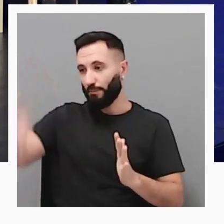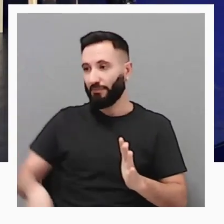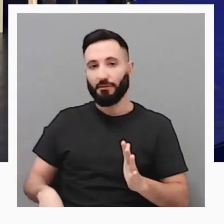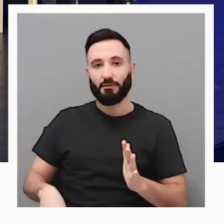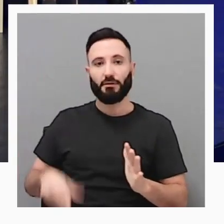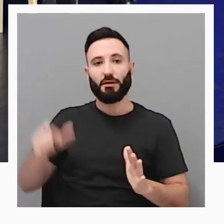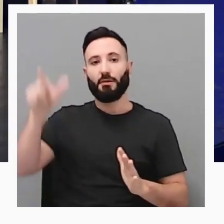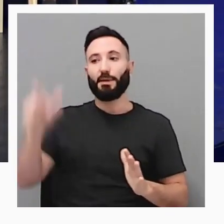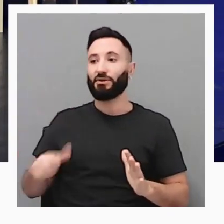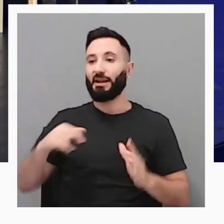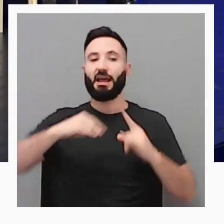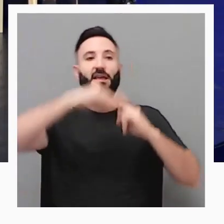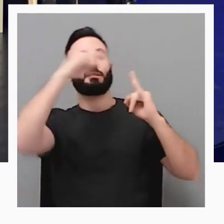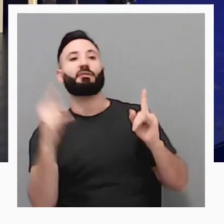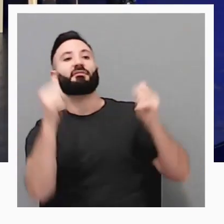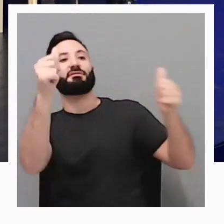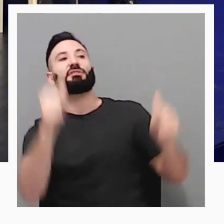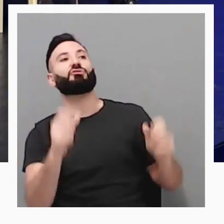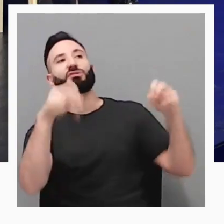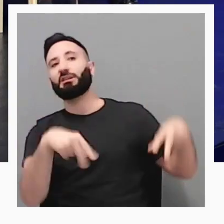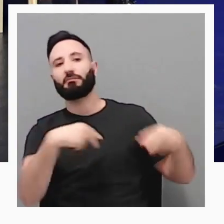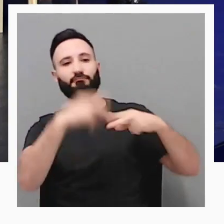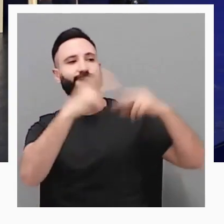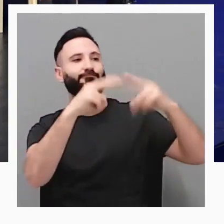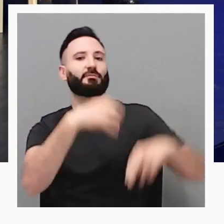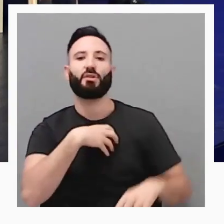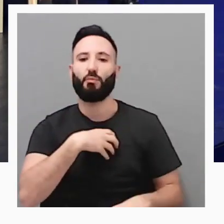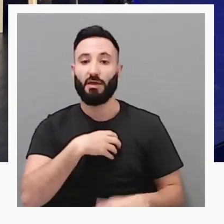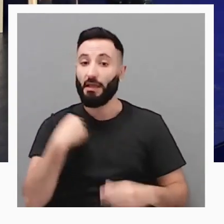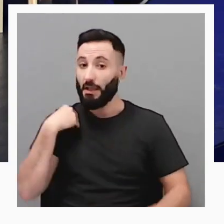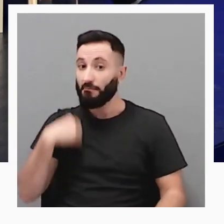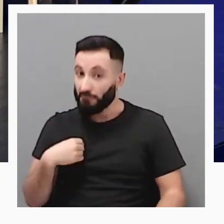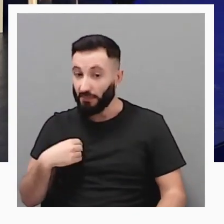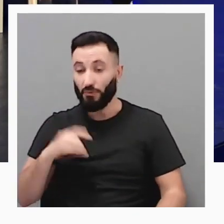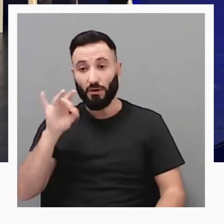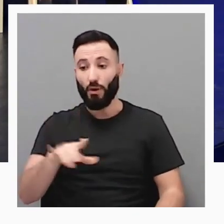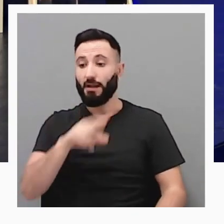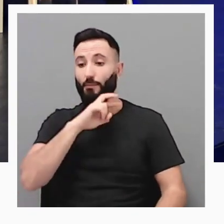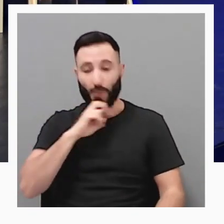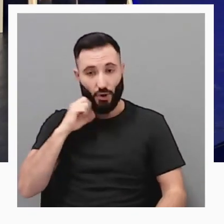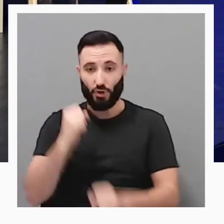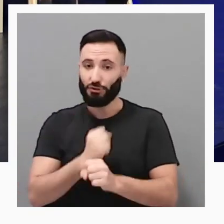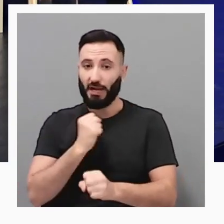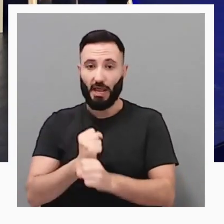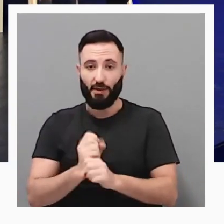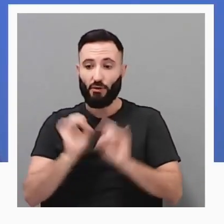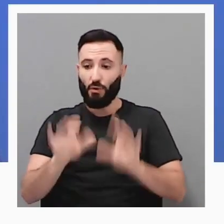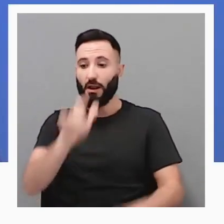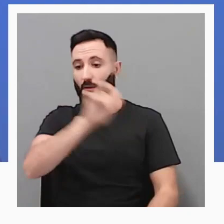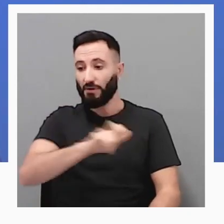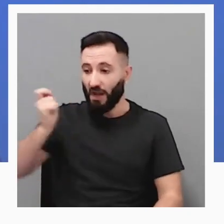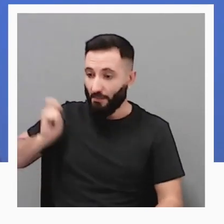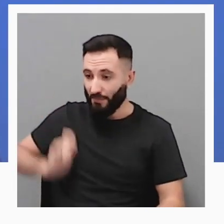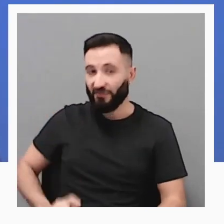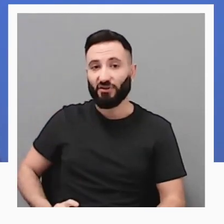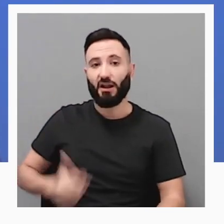puente sin un ingeniero. Pues de la misma manera tendríamos que poner en valor esos trabajos de forma que profesionalmente